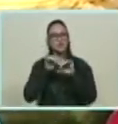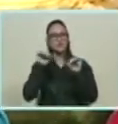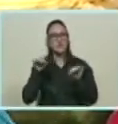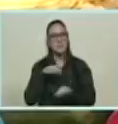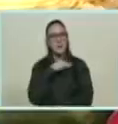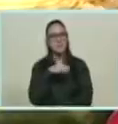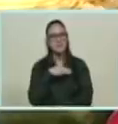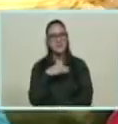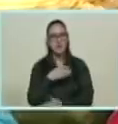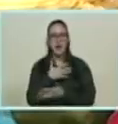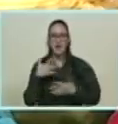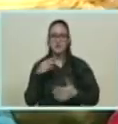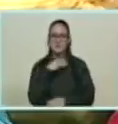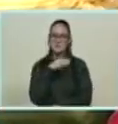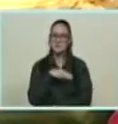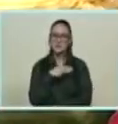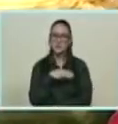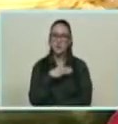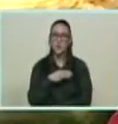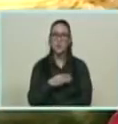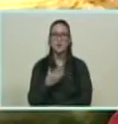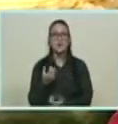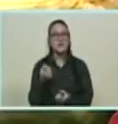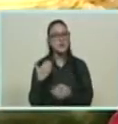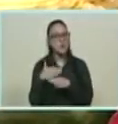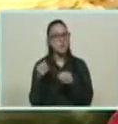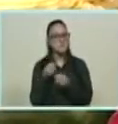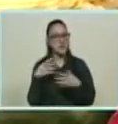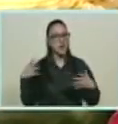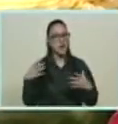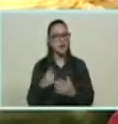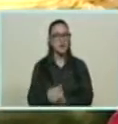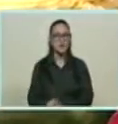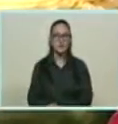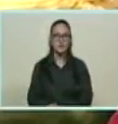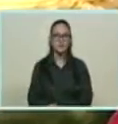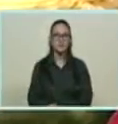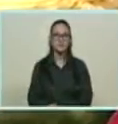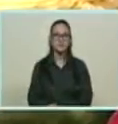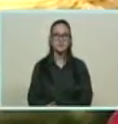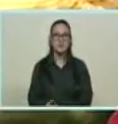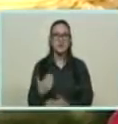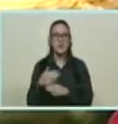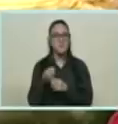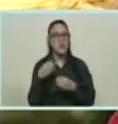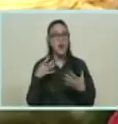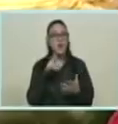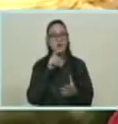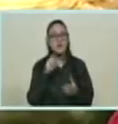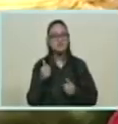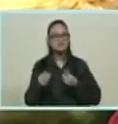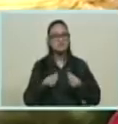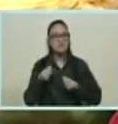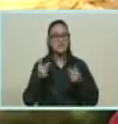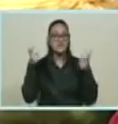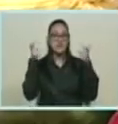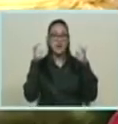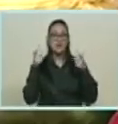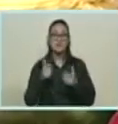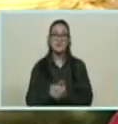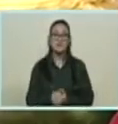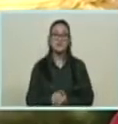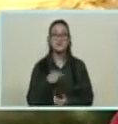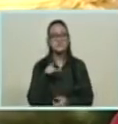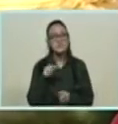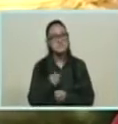de misiones y grandes misiones. Es el milagro, ¿sí? Es el milagro creado por Chávez, sí. Y